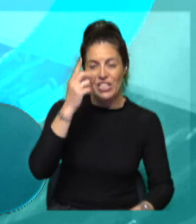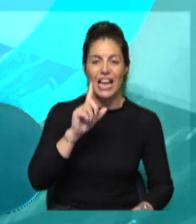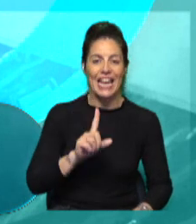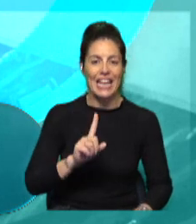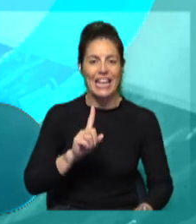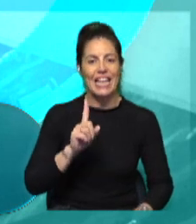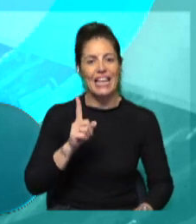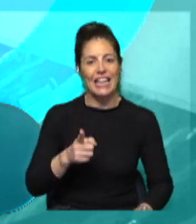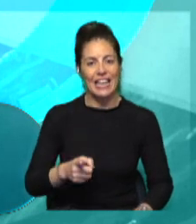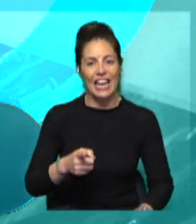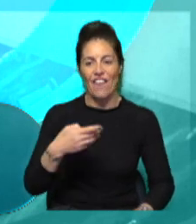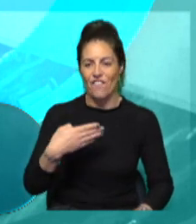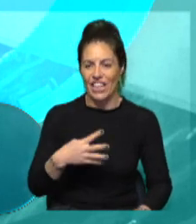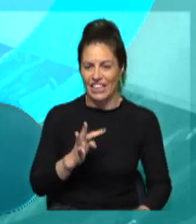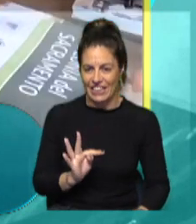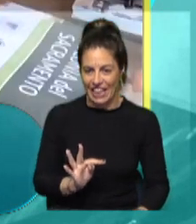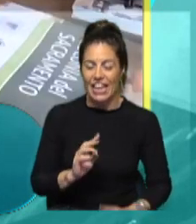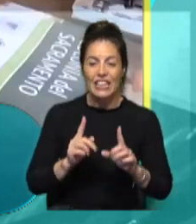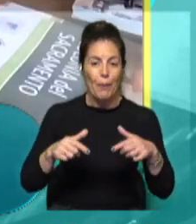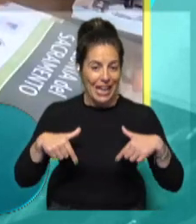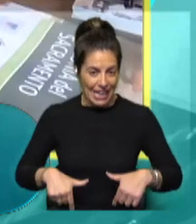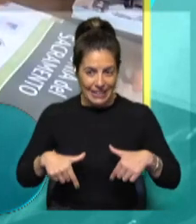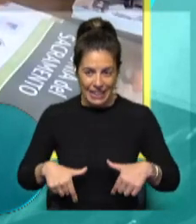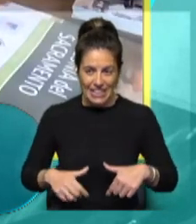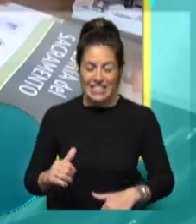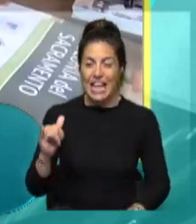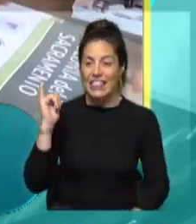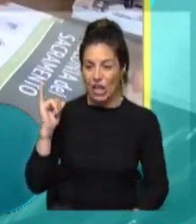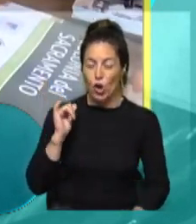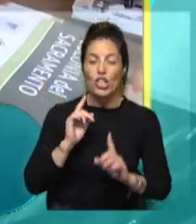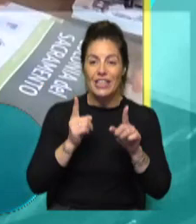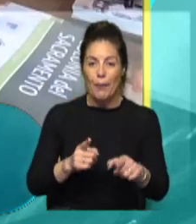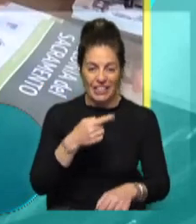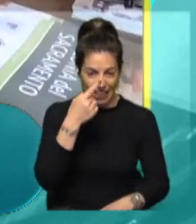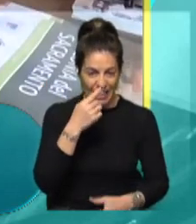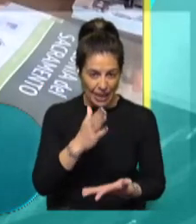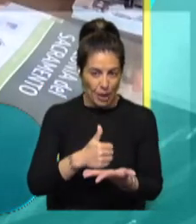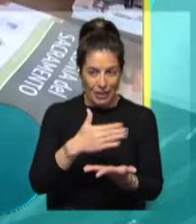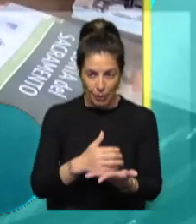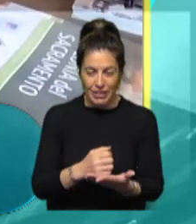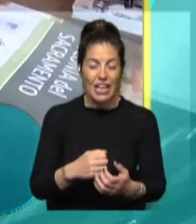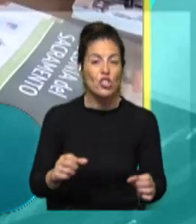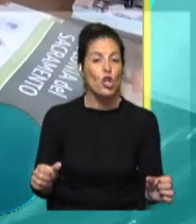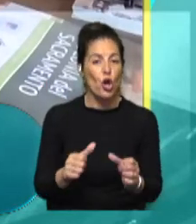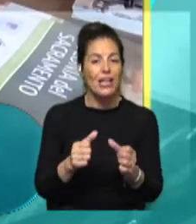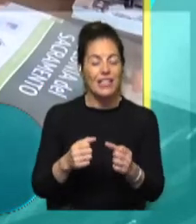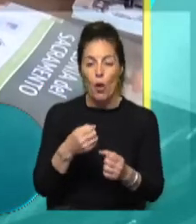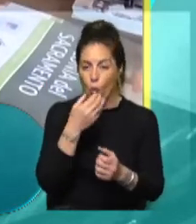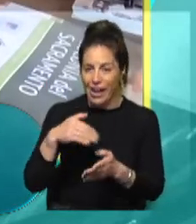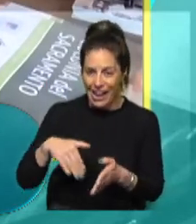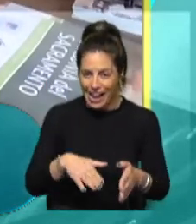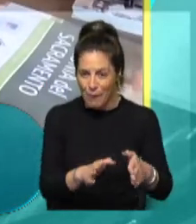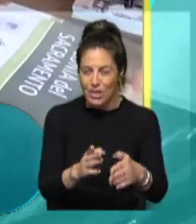turístico LGBT, y la Intendencia de Colonia de interés departamental, lo cual nos guía que vamos por el buen camino,